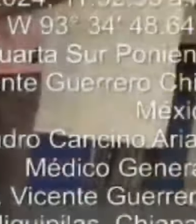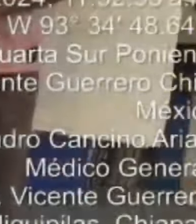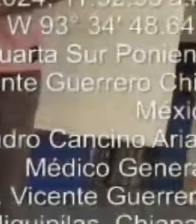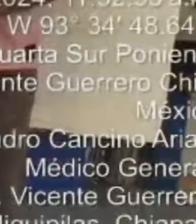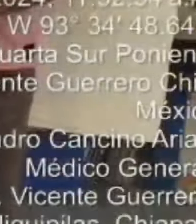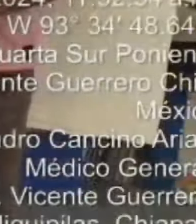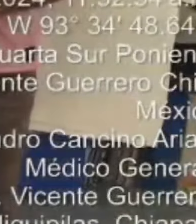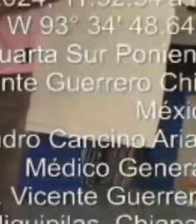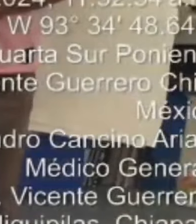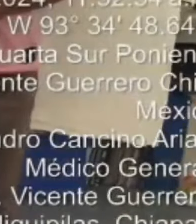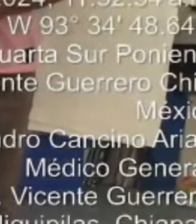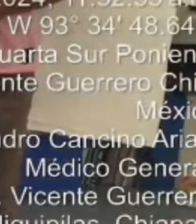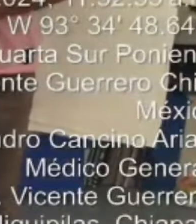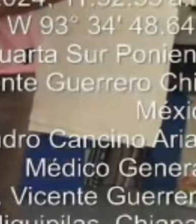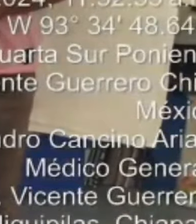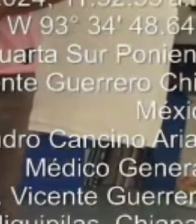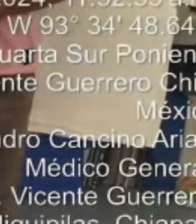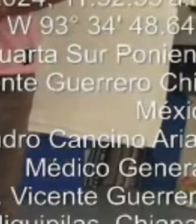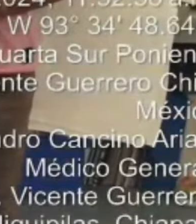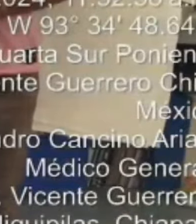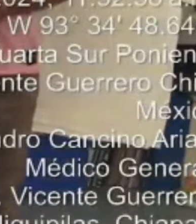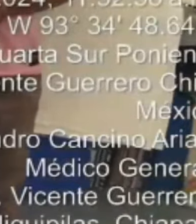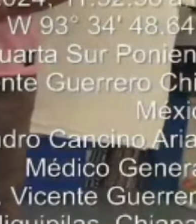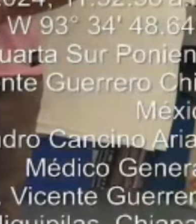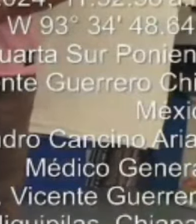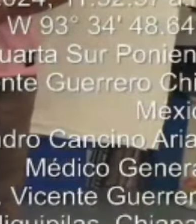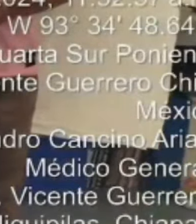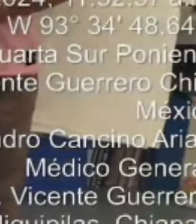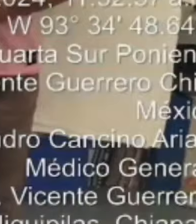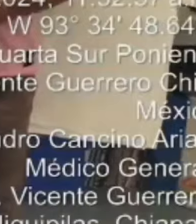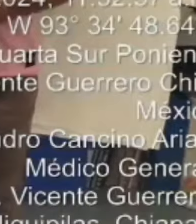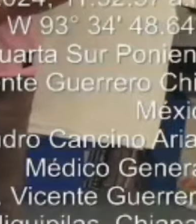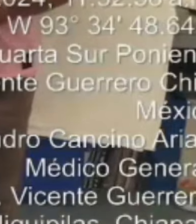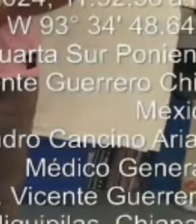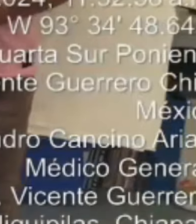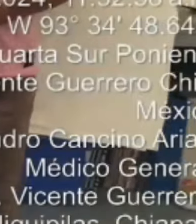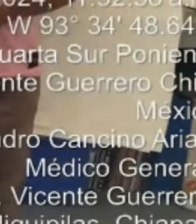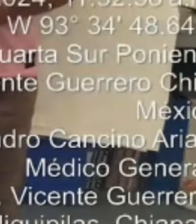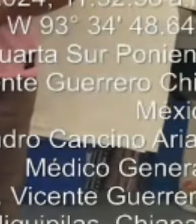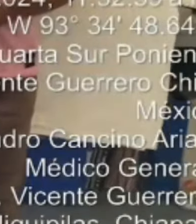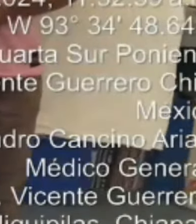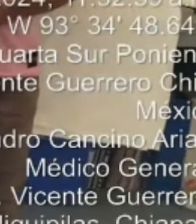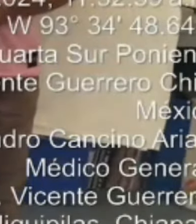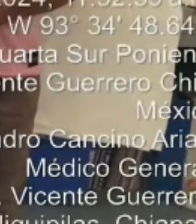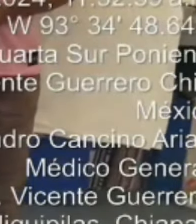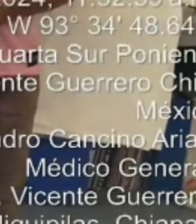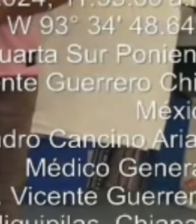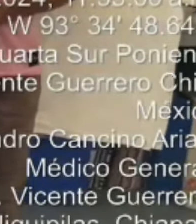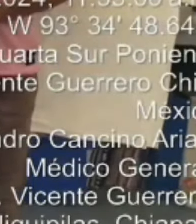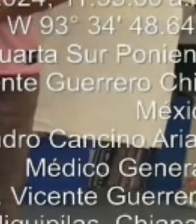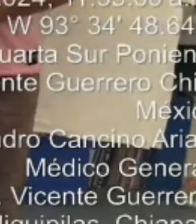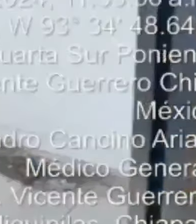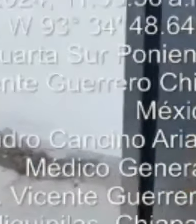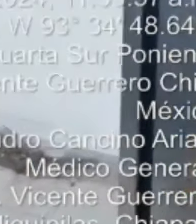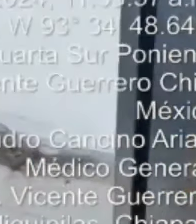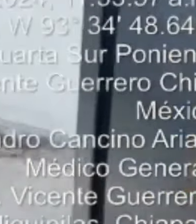El médico que atiende los fines de semana atiende muy bien, da muy buena